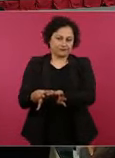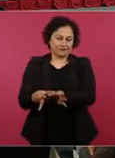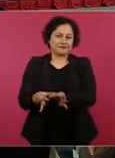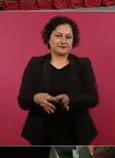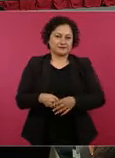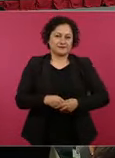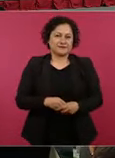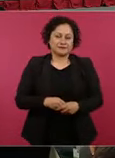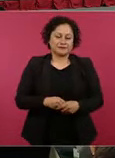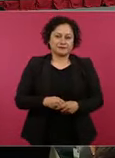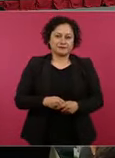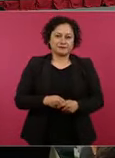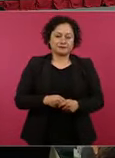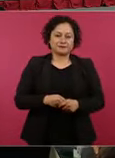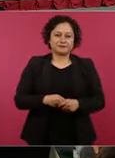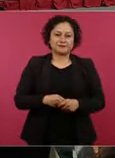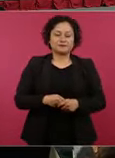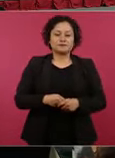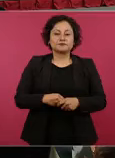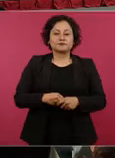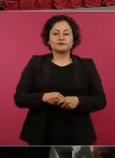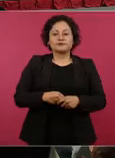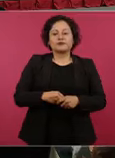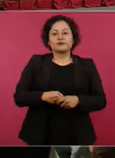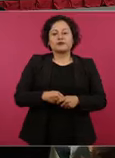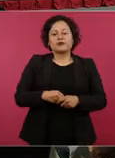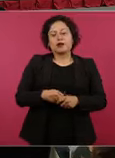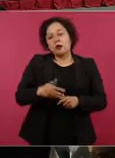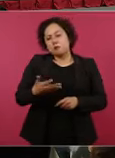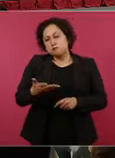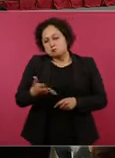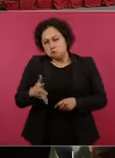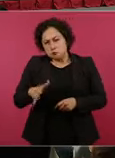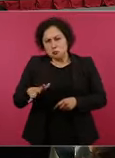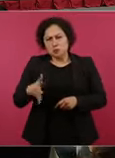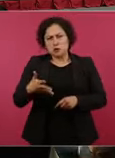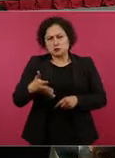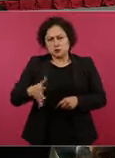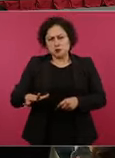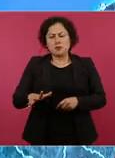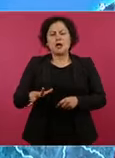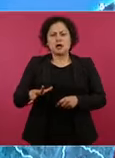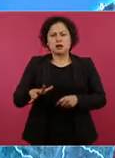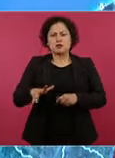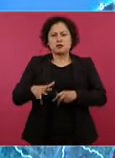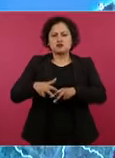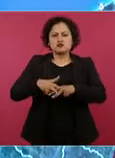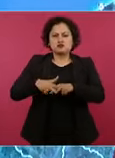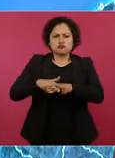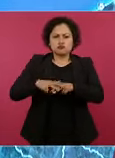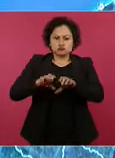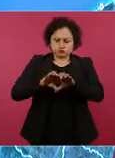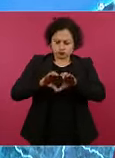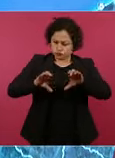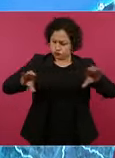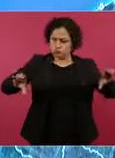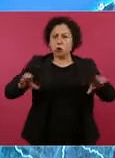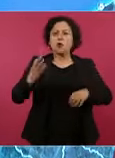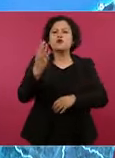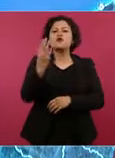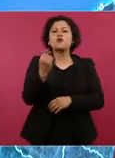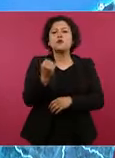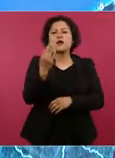Ya estamos hablando de 9 trenes y está por llegar mañana